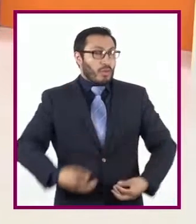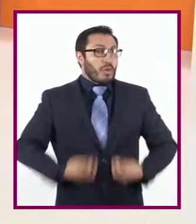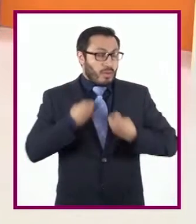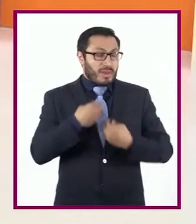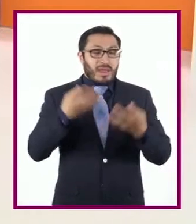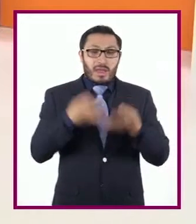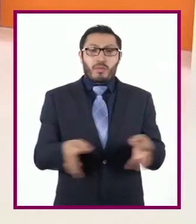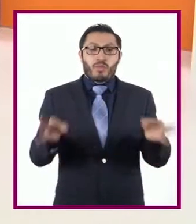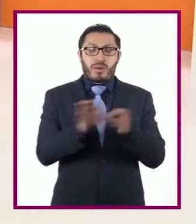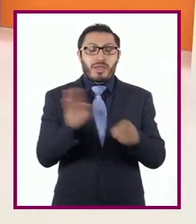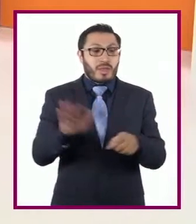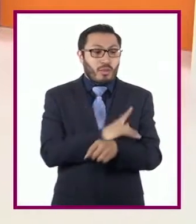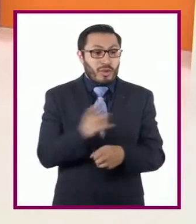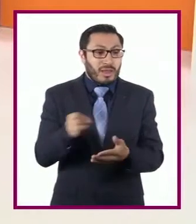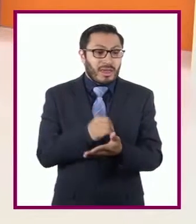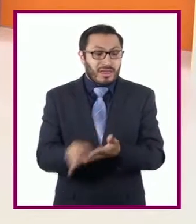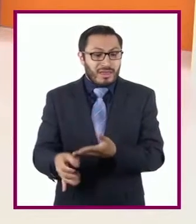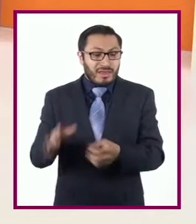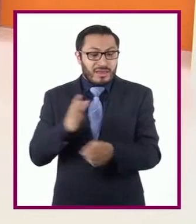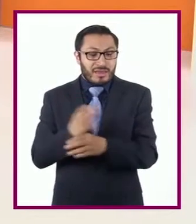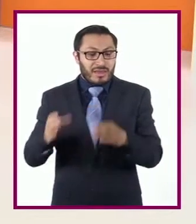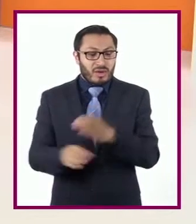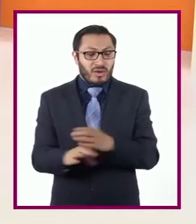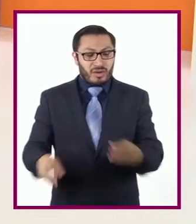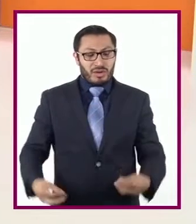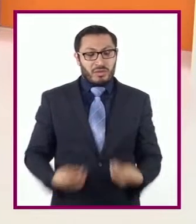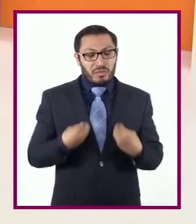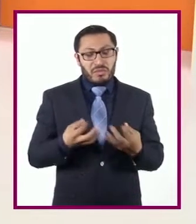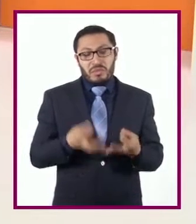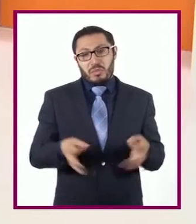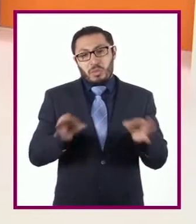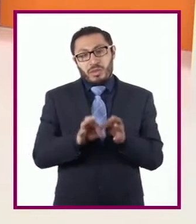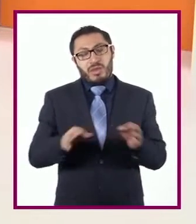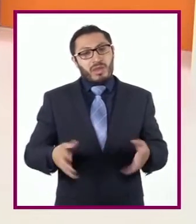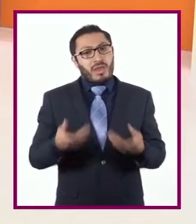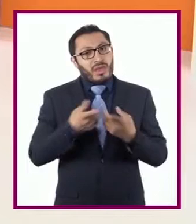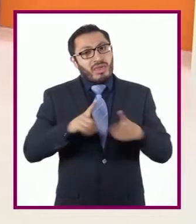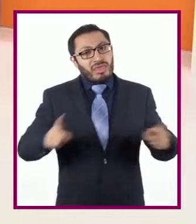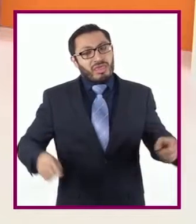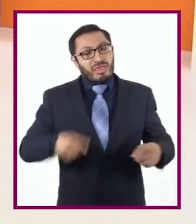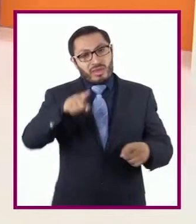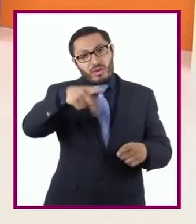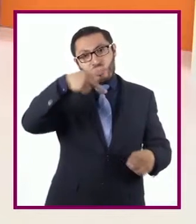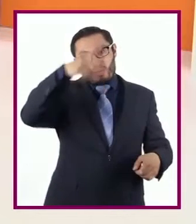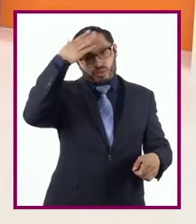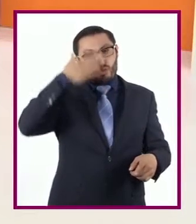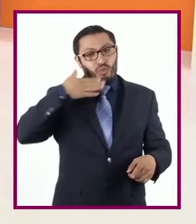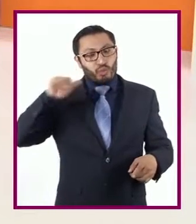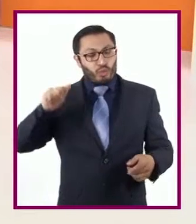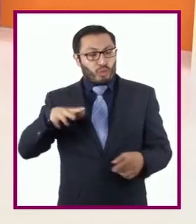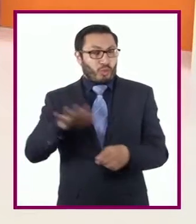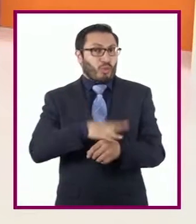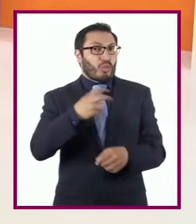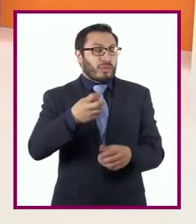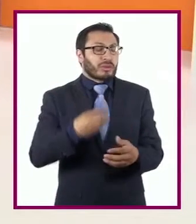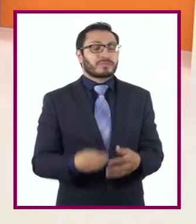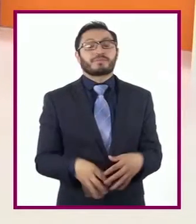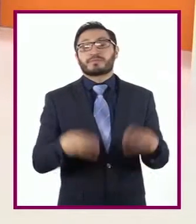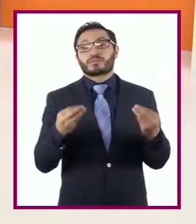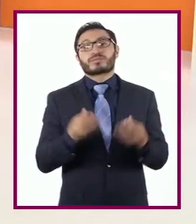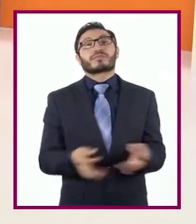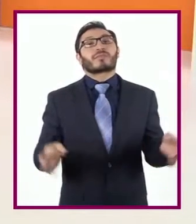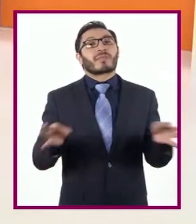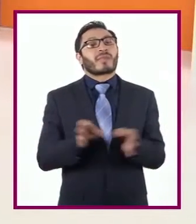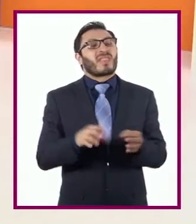tomar decisiones que trazarán el camino de su vida y van a influir en el desarrollo de sus potencialidades. Por ello, es crucial que